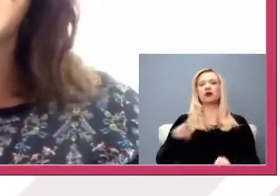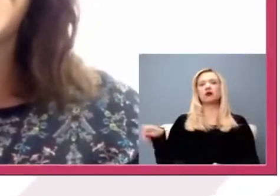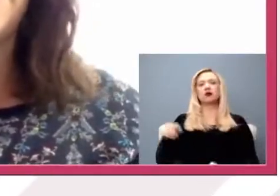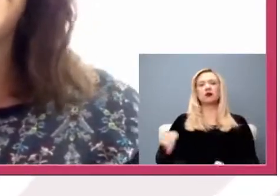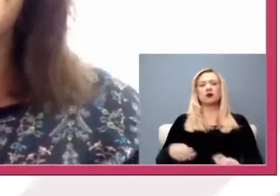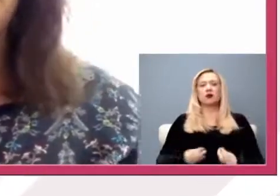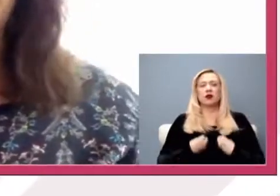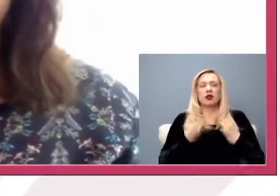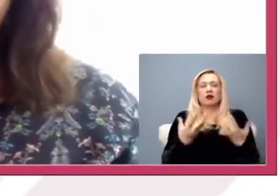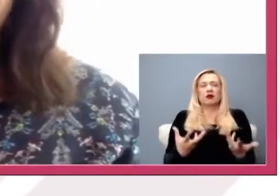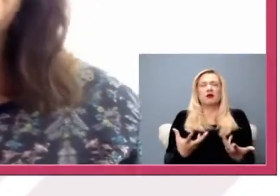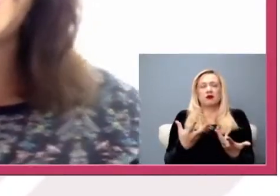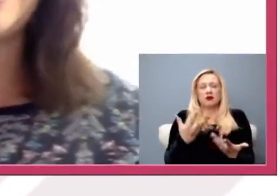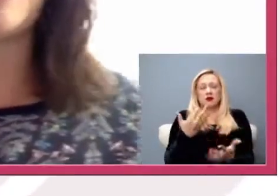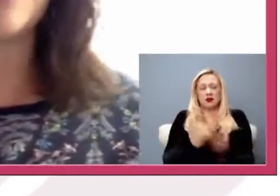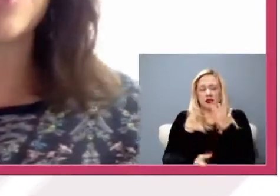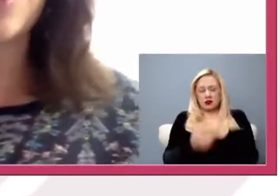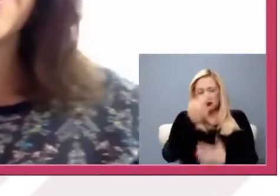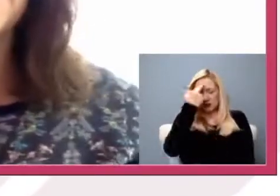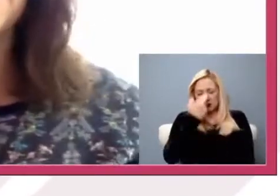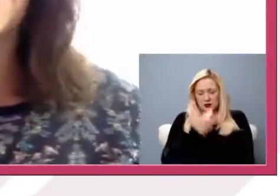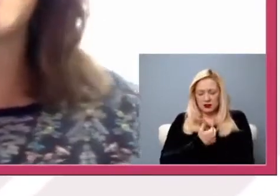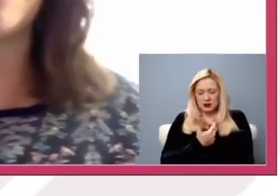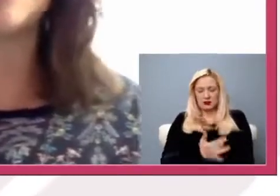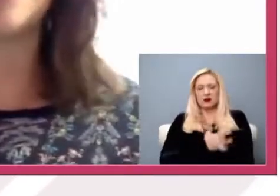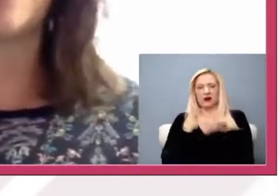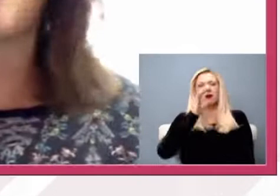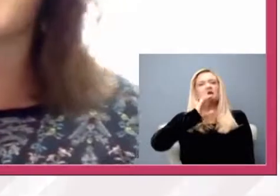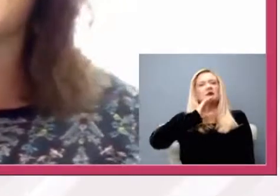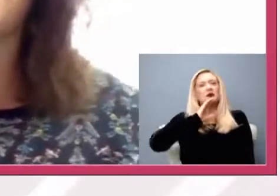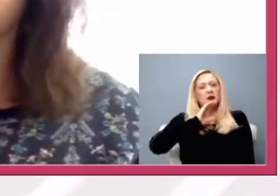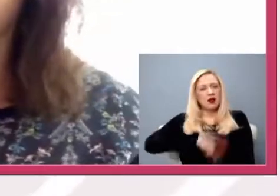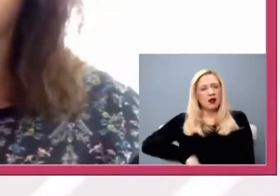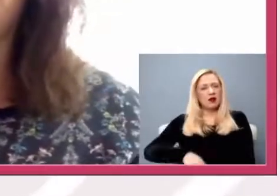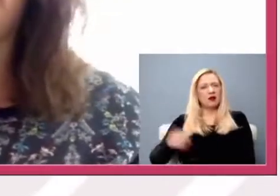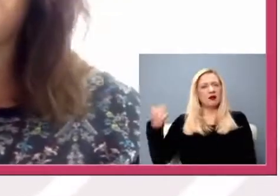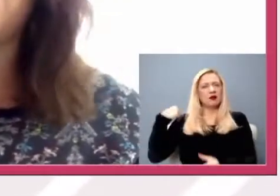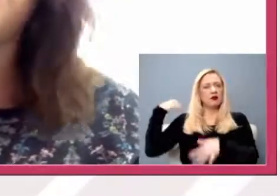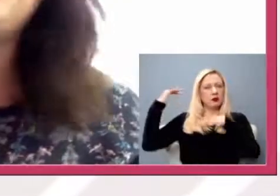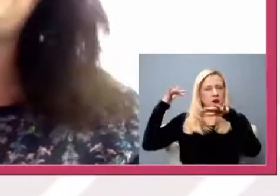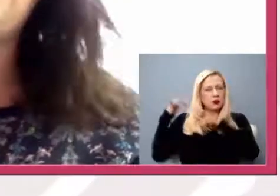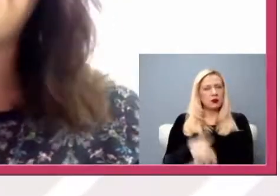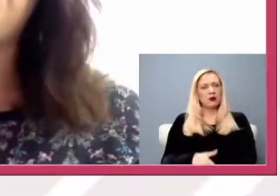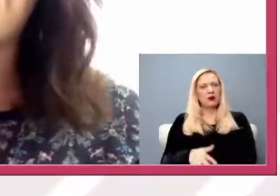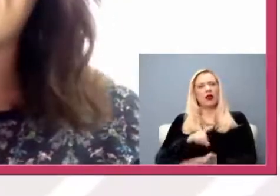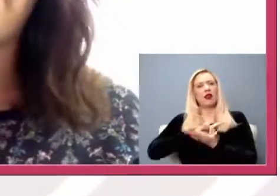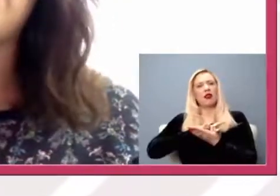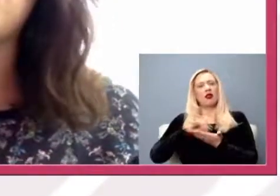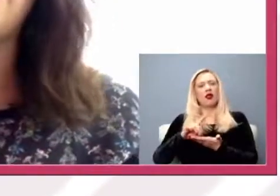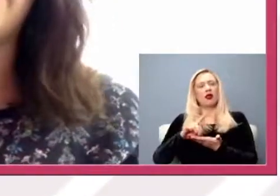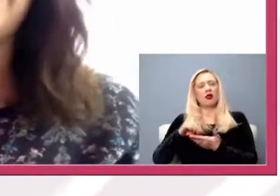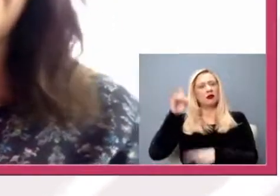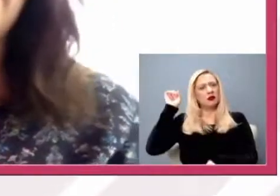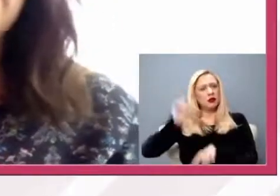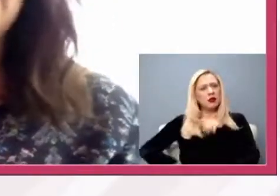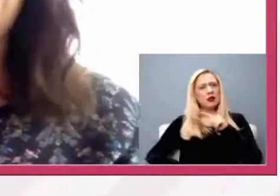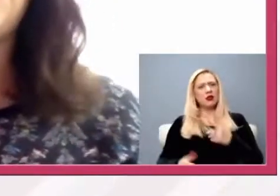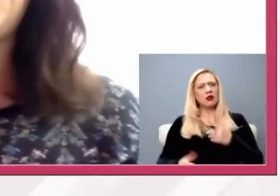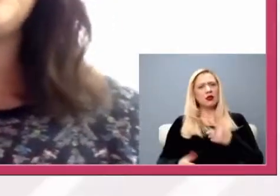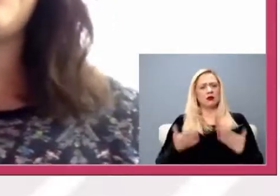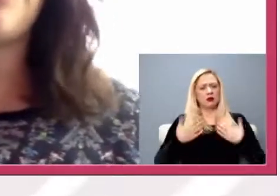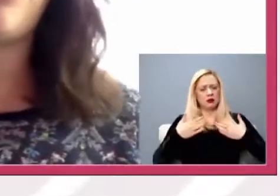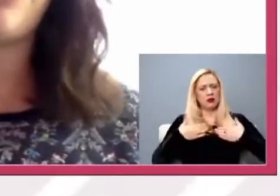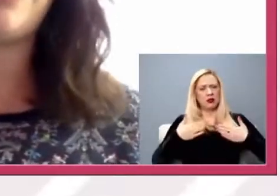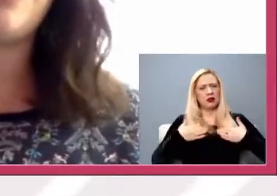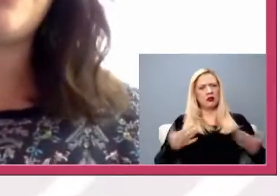desarrollo, la dignidad de las personas y que además afecta sus derechos, afecta sus garantías